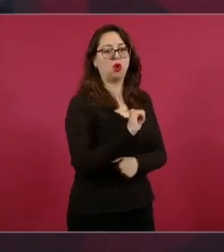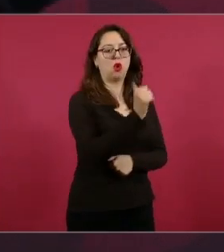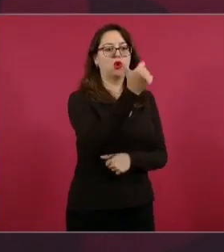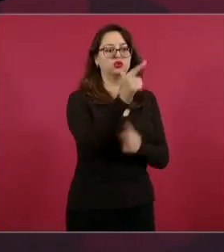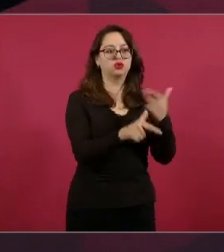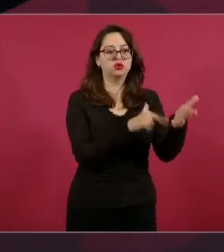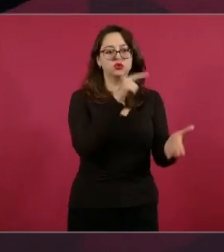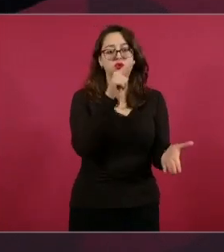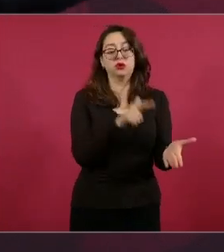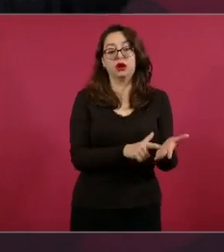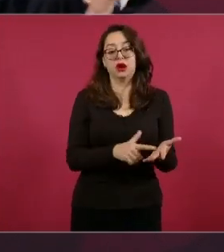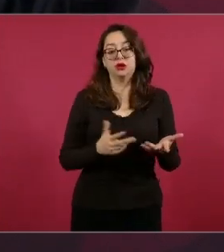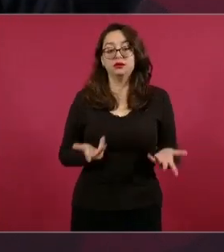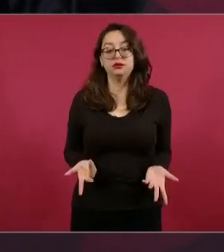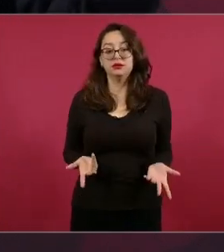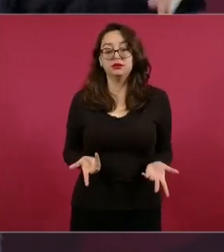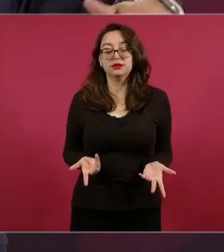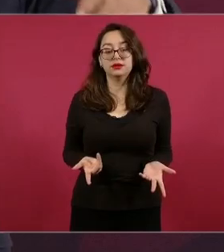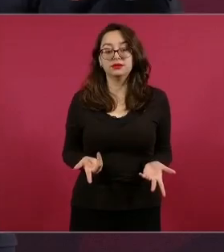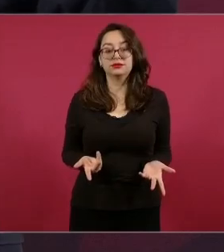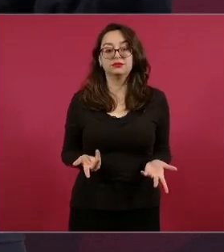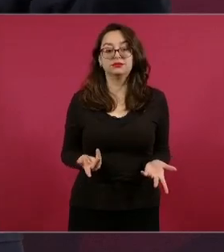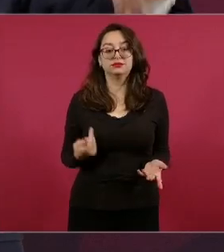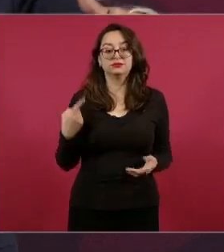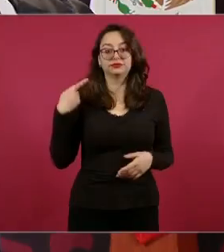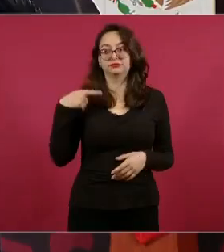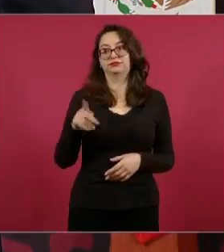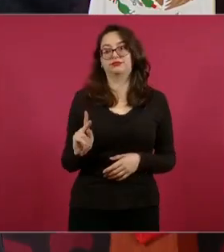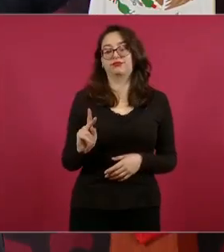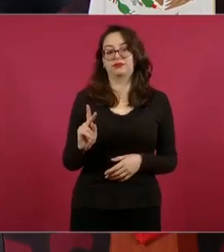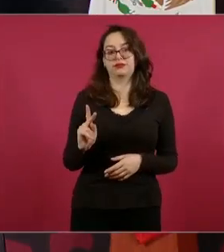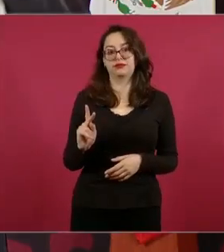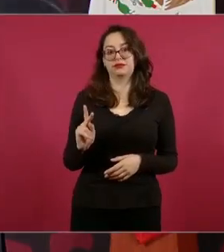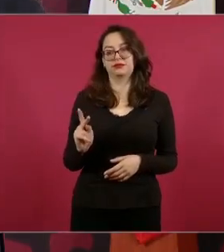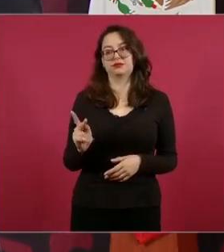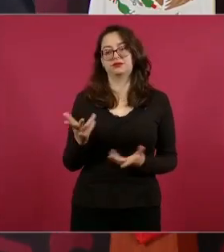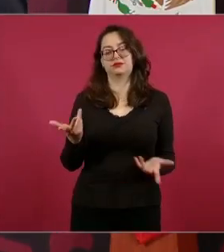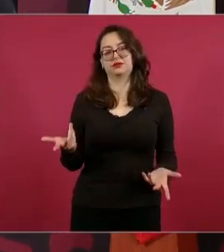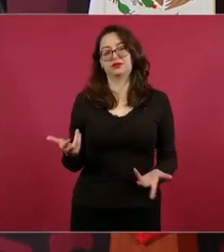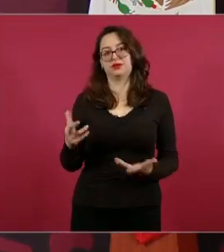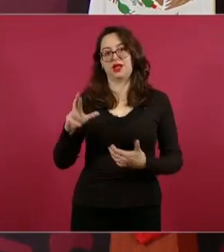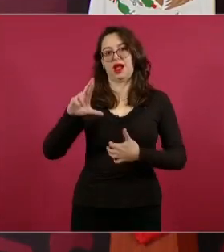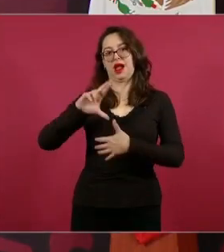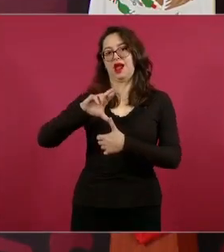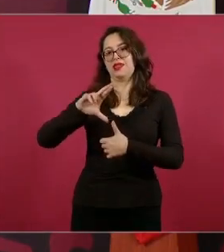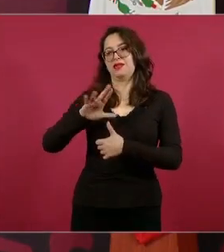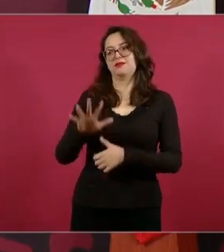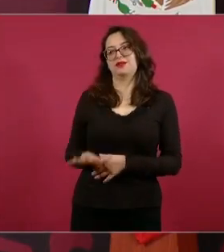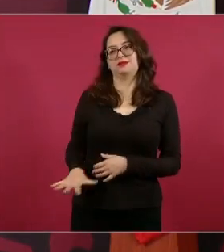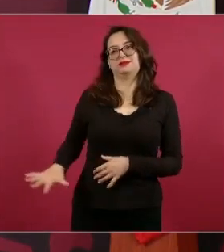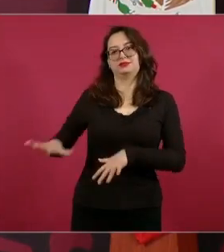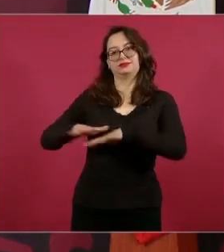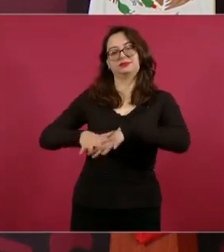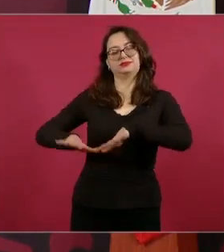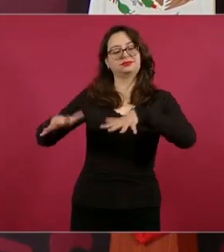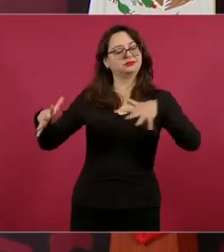pero podemos decir las playas del Caribe mexicano son bellísimas